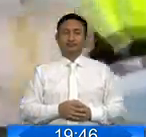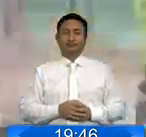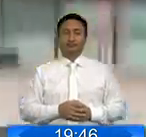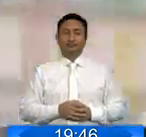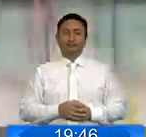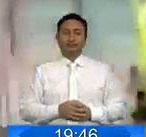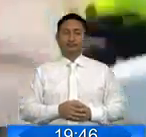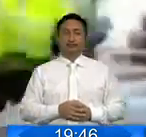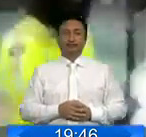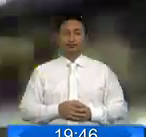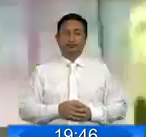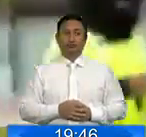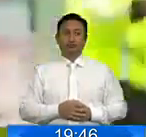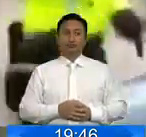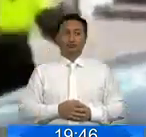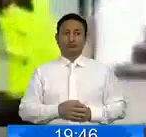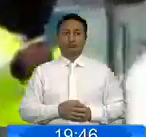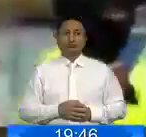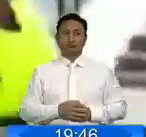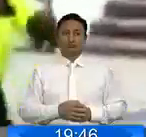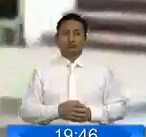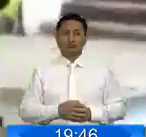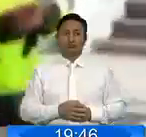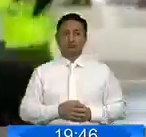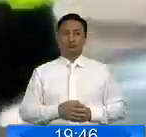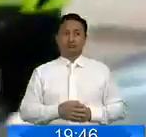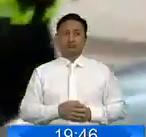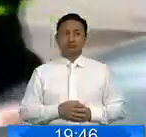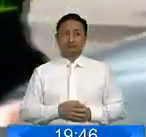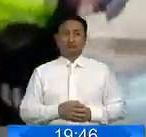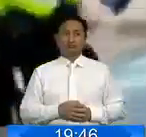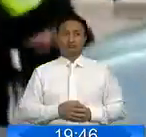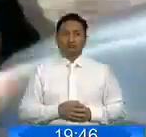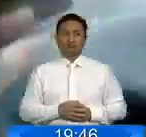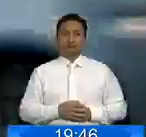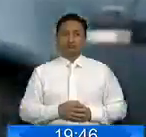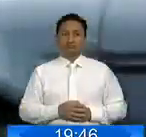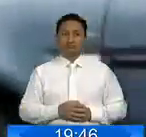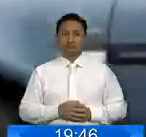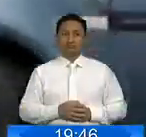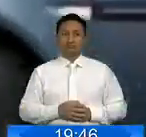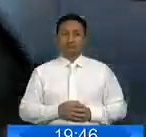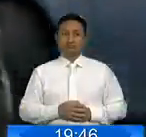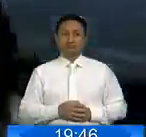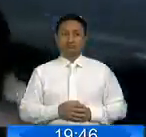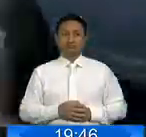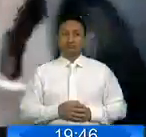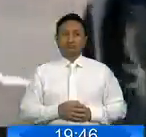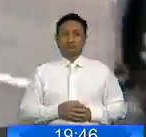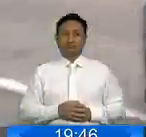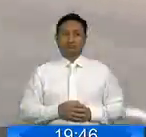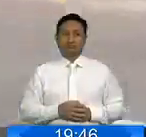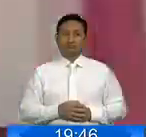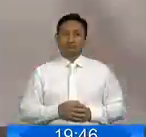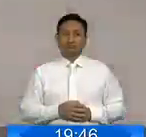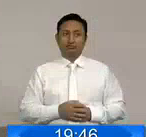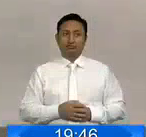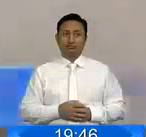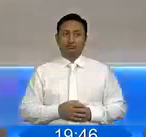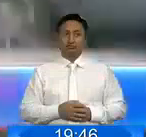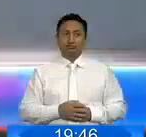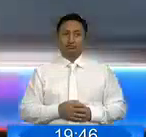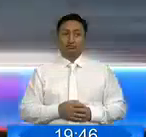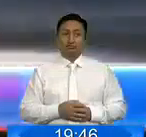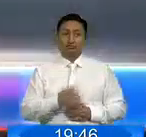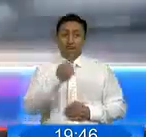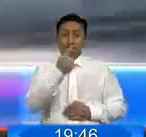Oiga, señora, respete, vea, ey. No, ella quiere respetar. ¿No? Por eso que le respeta, vea, le va a pisar. No es